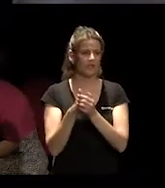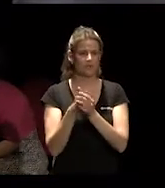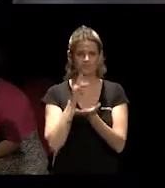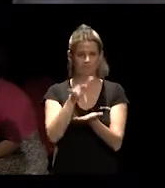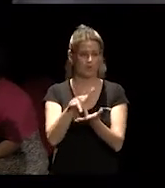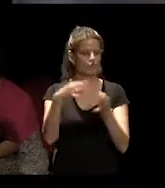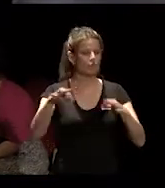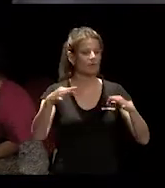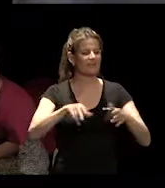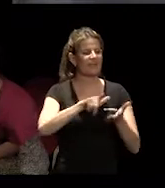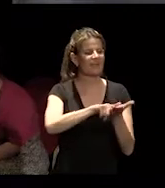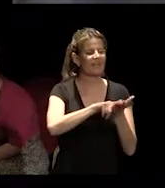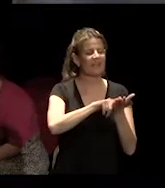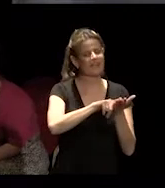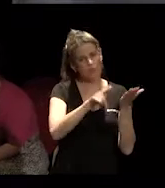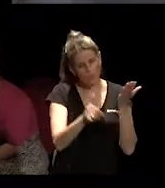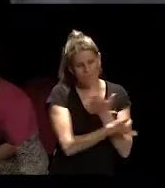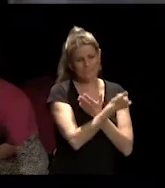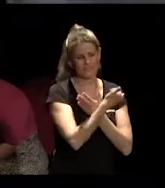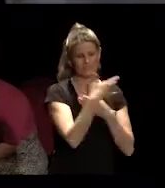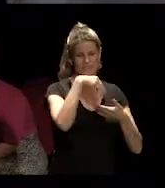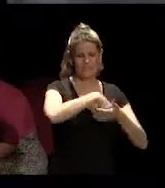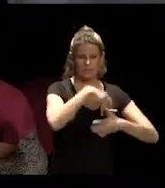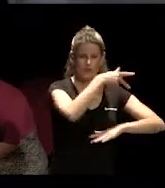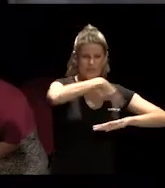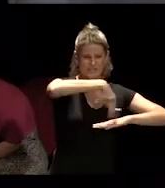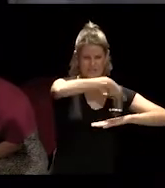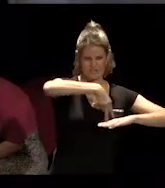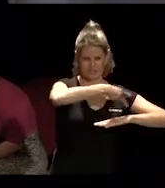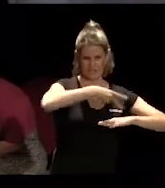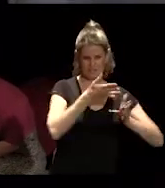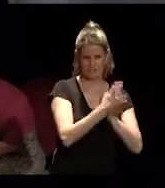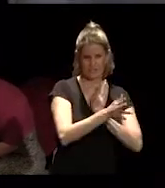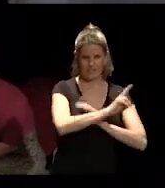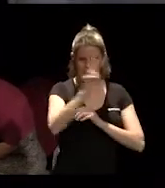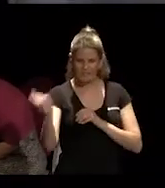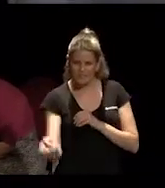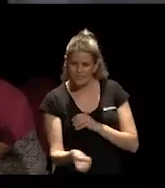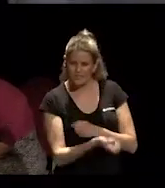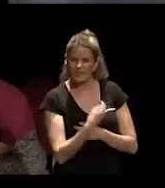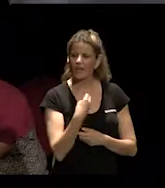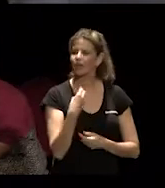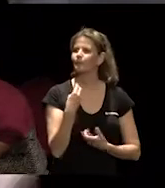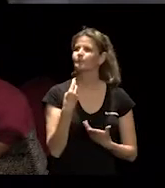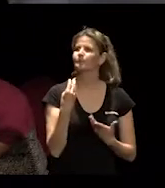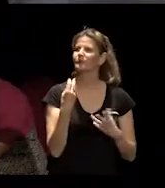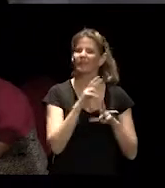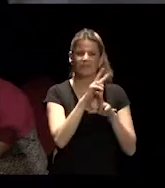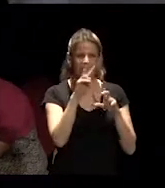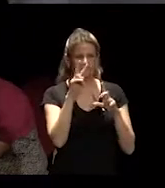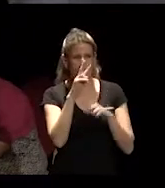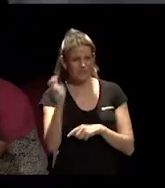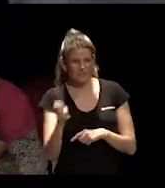son esos lenguajes que hay en escena. Es esa diversidad, es esa... Es el disfrutar